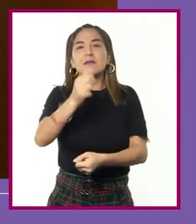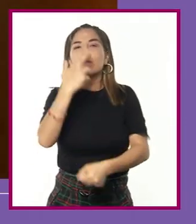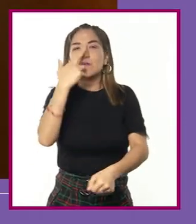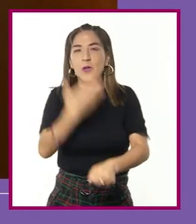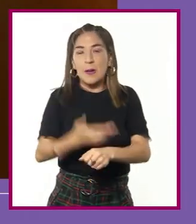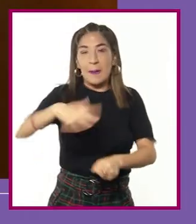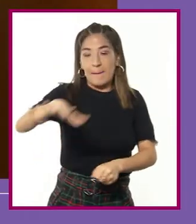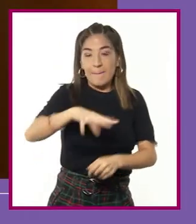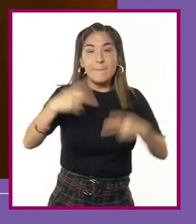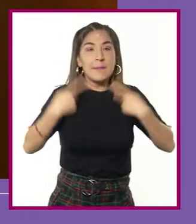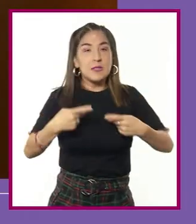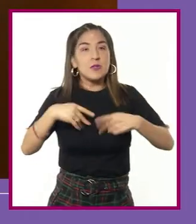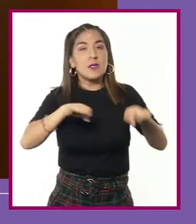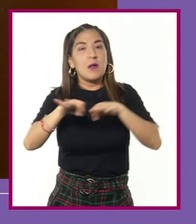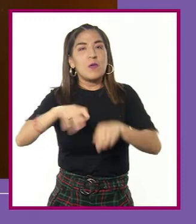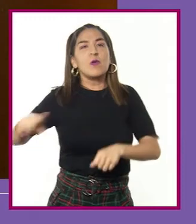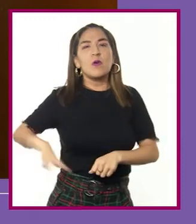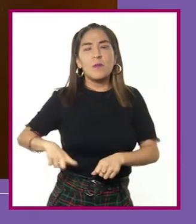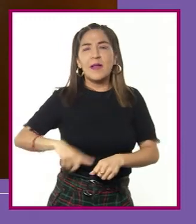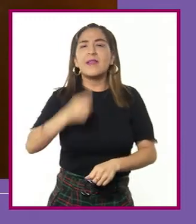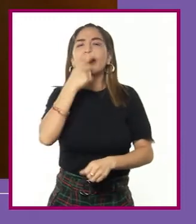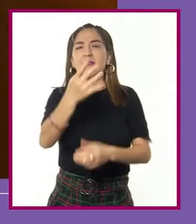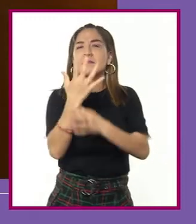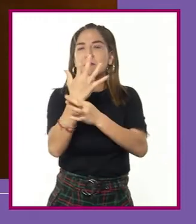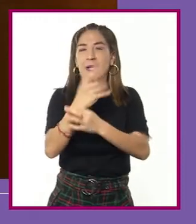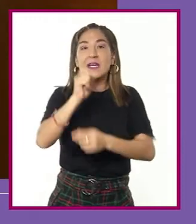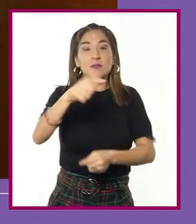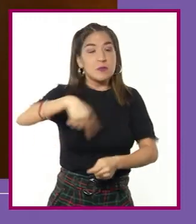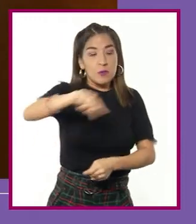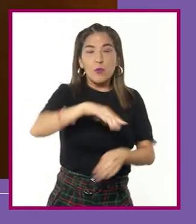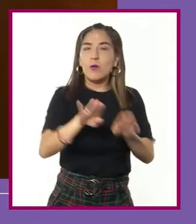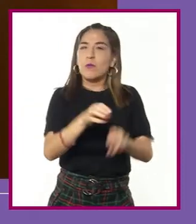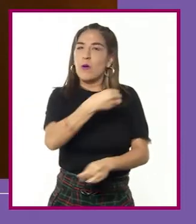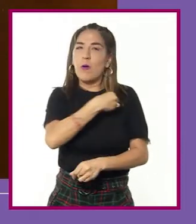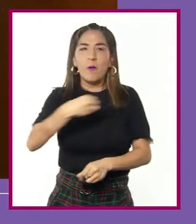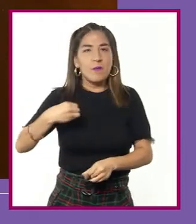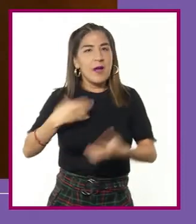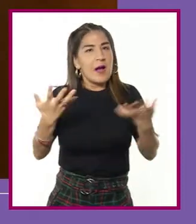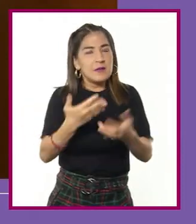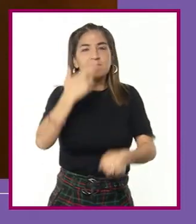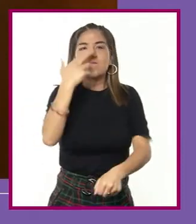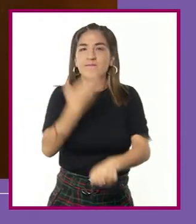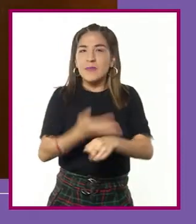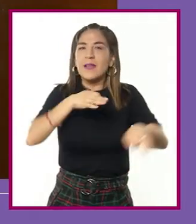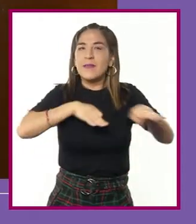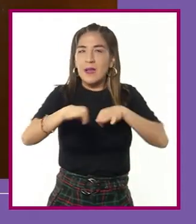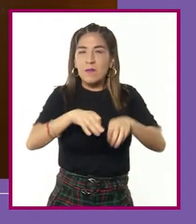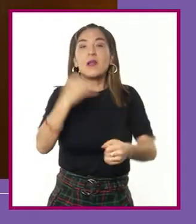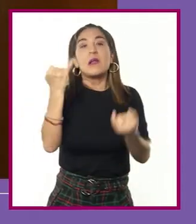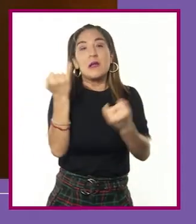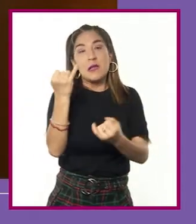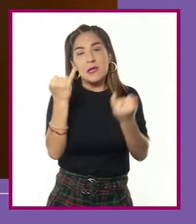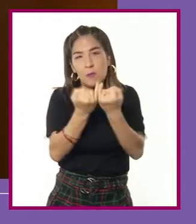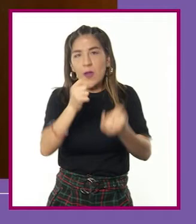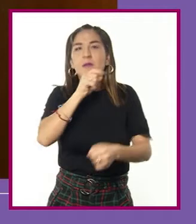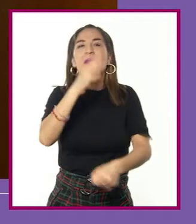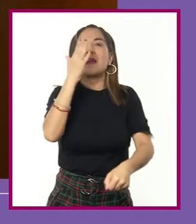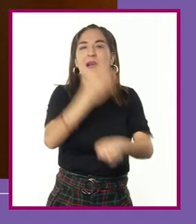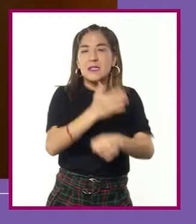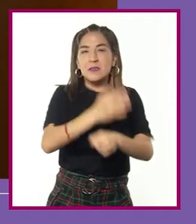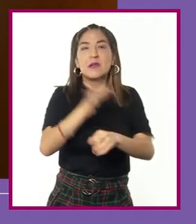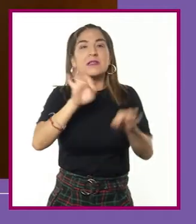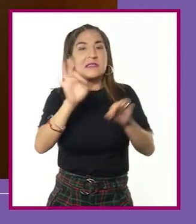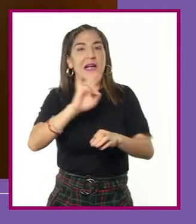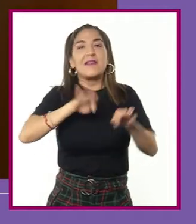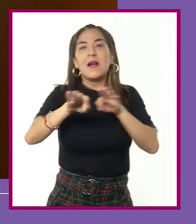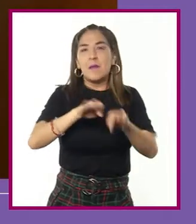de los Servidores Públicos señala las obligaciones en el servicio público, las responsabilidades y sanciones administrativas en el servicio